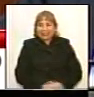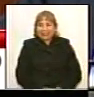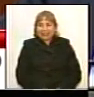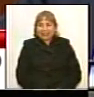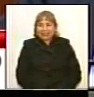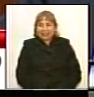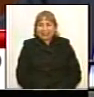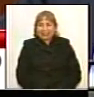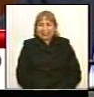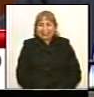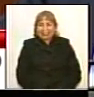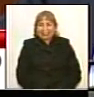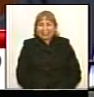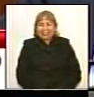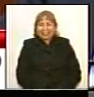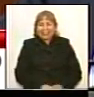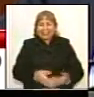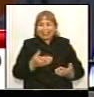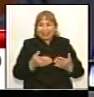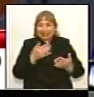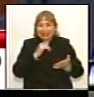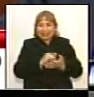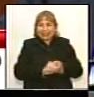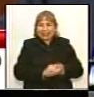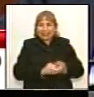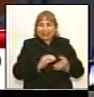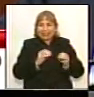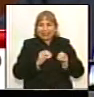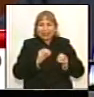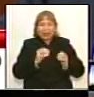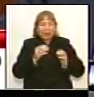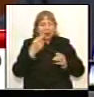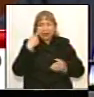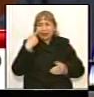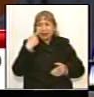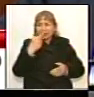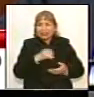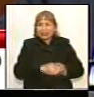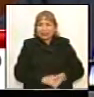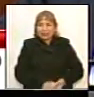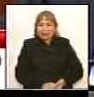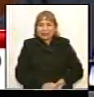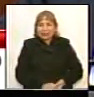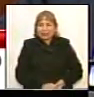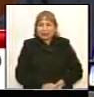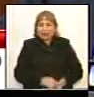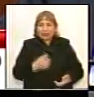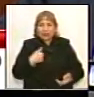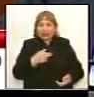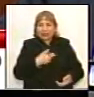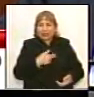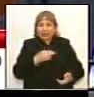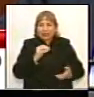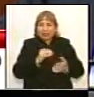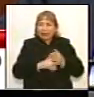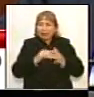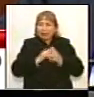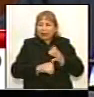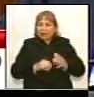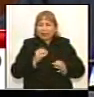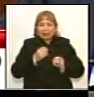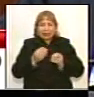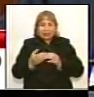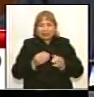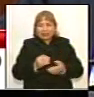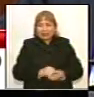bancada del Frente Amplio, quiero leer un huayno que es muy conocido en nuestro país, en nuestra serranía, en nuestros